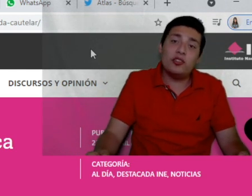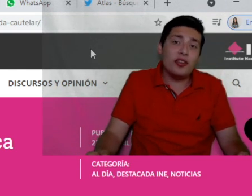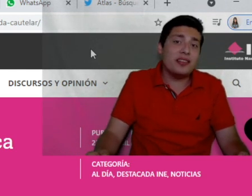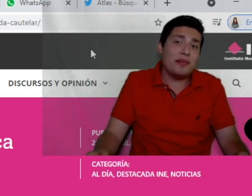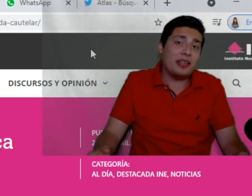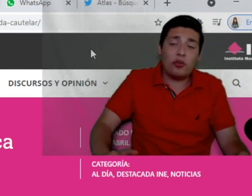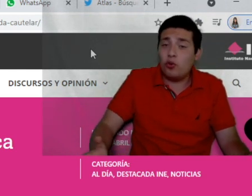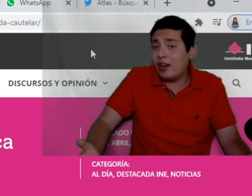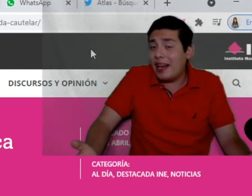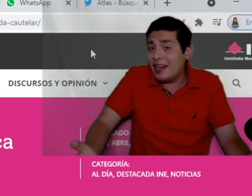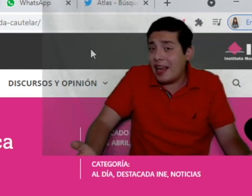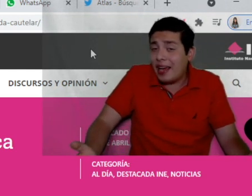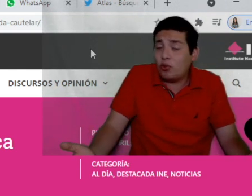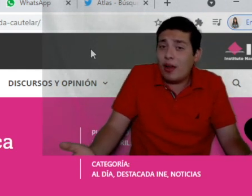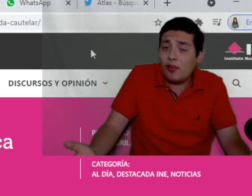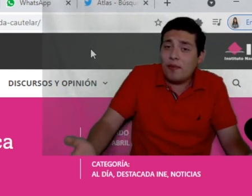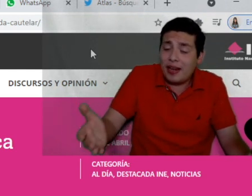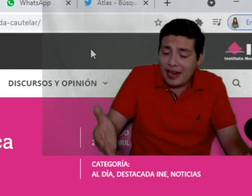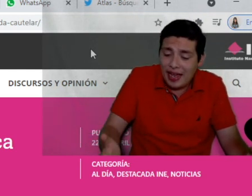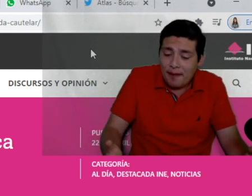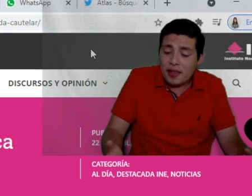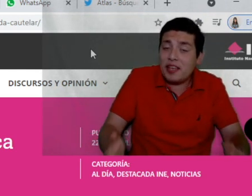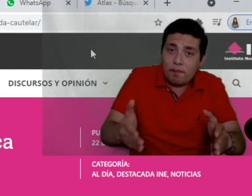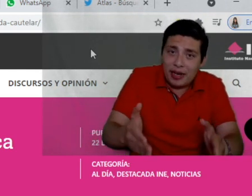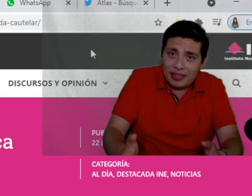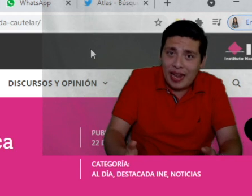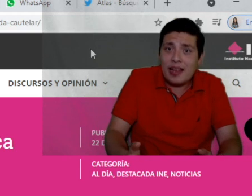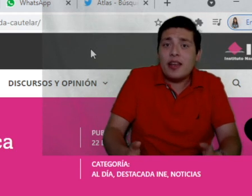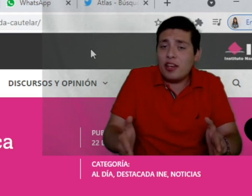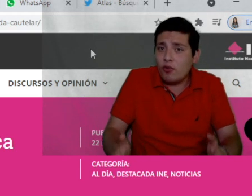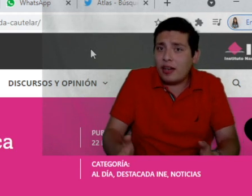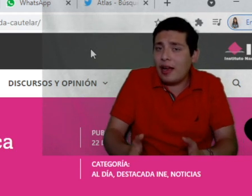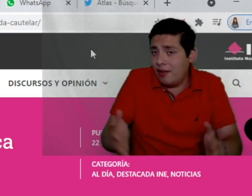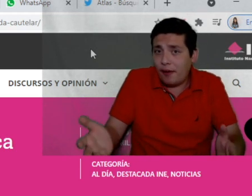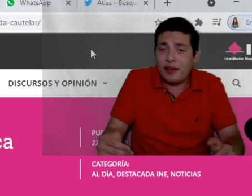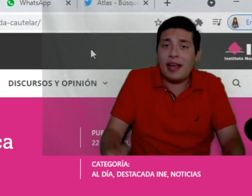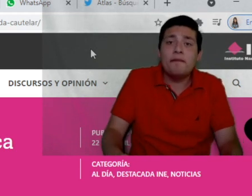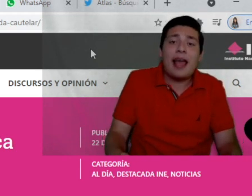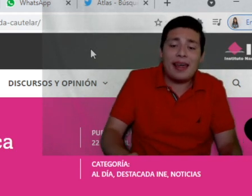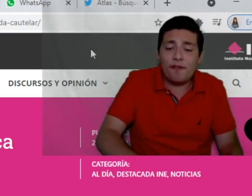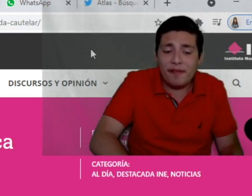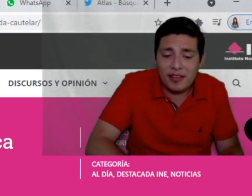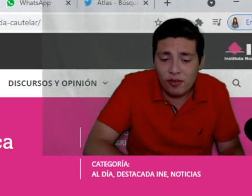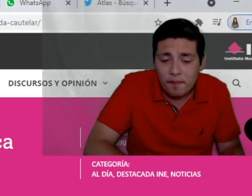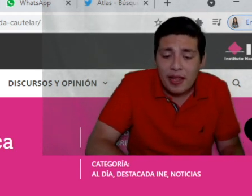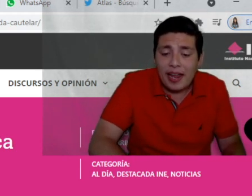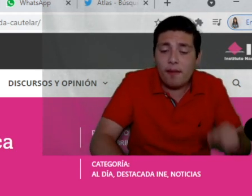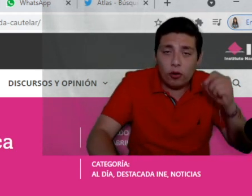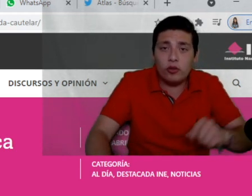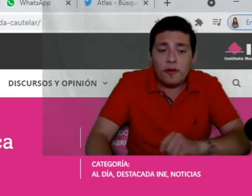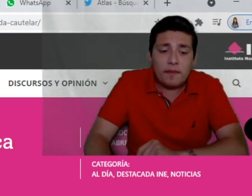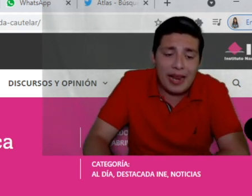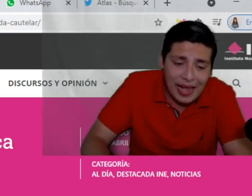las elecciones de México. Nunca el INE ha actuado de manera imparcial y nunca al final ha defendido